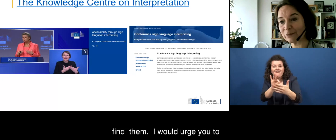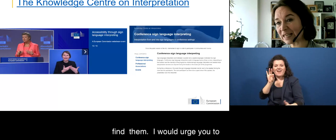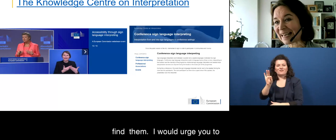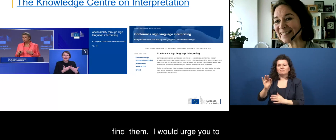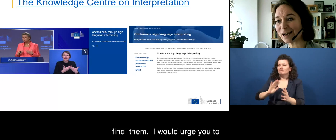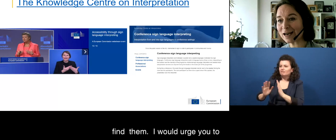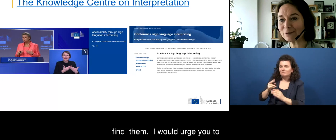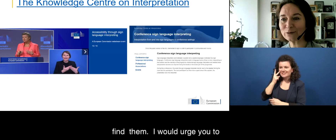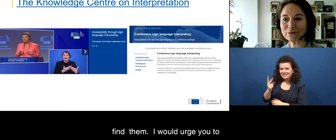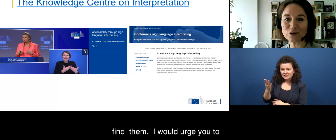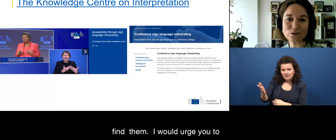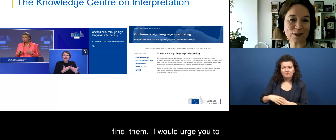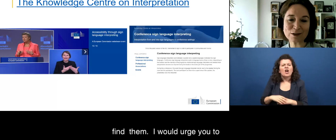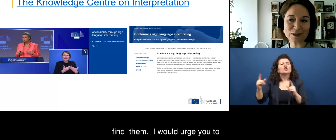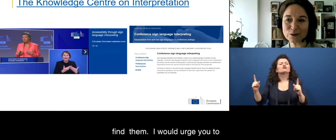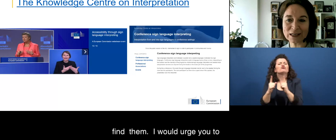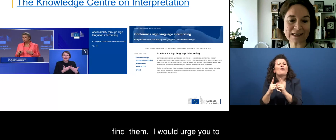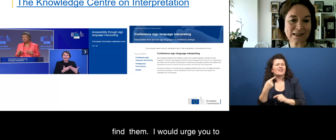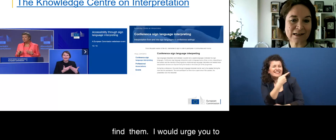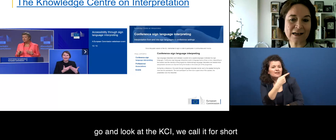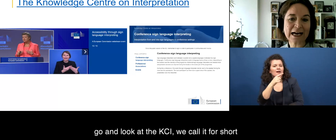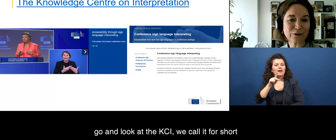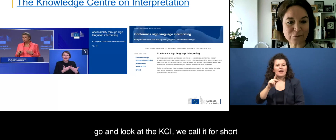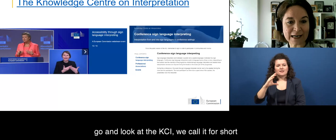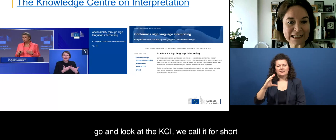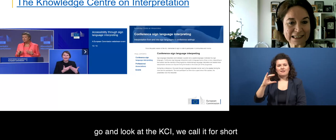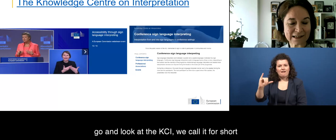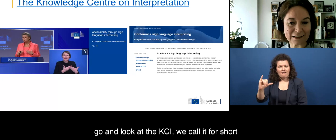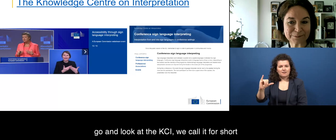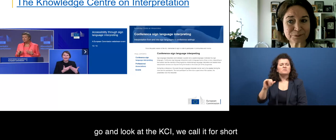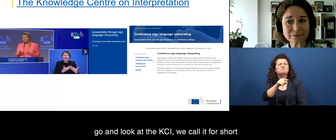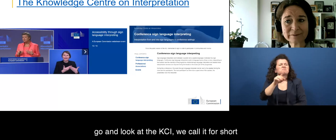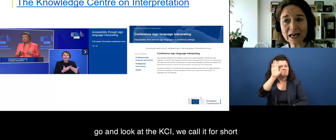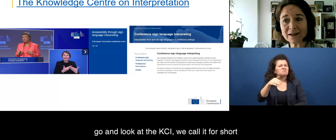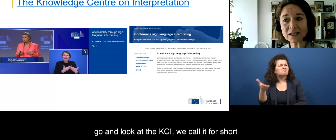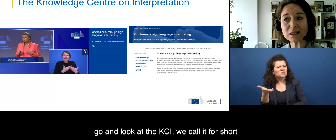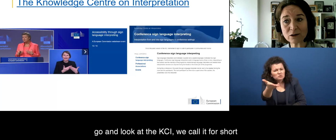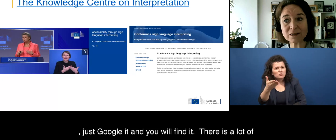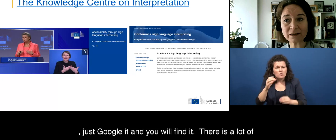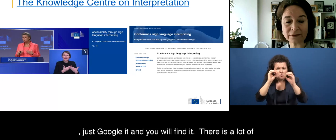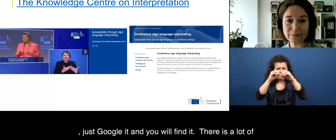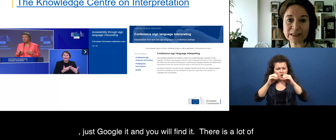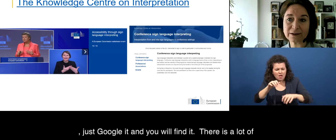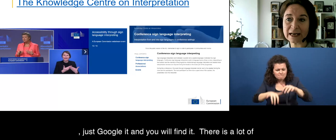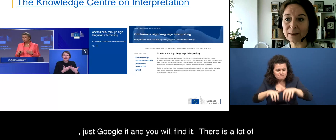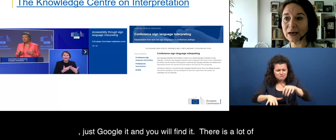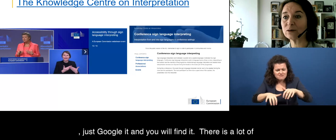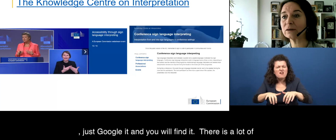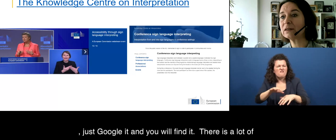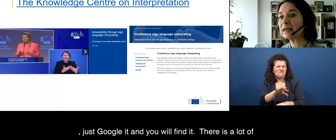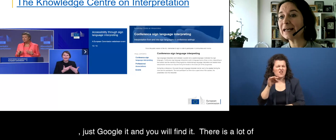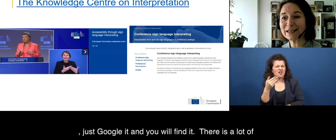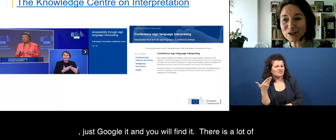buscar ahí. Yo los conmino a que lo busquen. Nosotros le llamamos el KCI como abreviatura del Knowledge Center for Interpretation, y